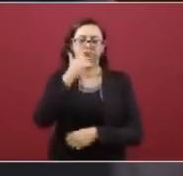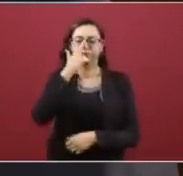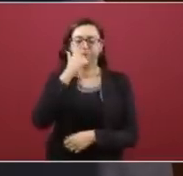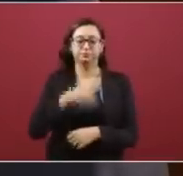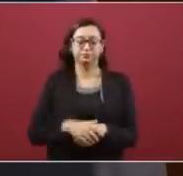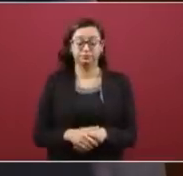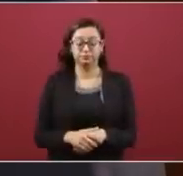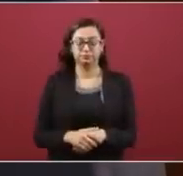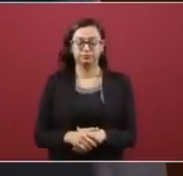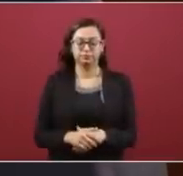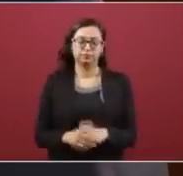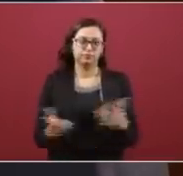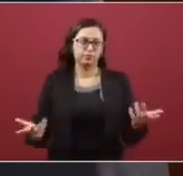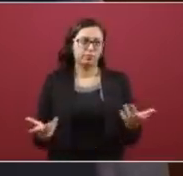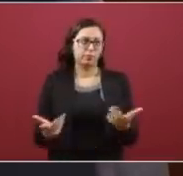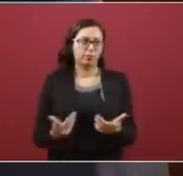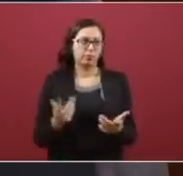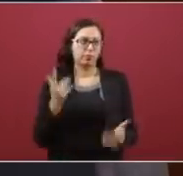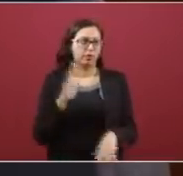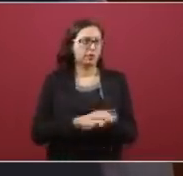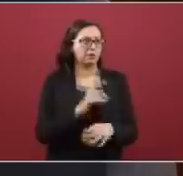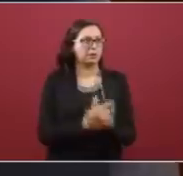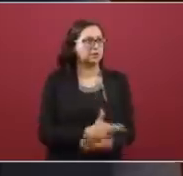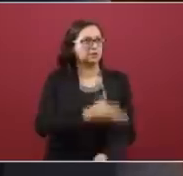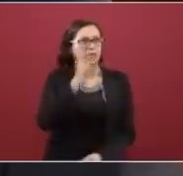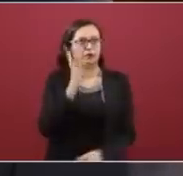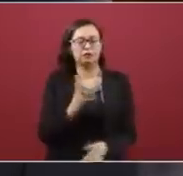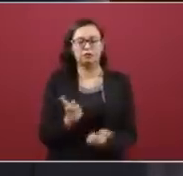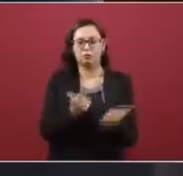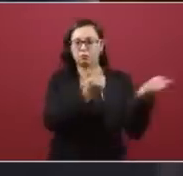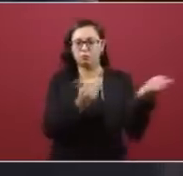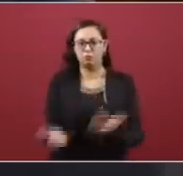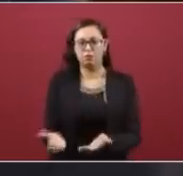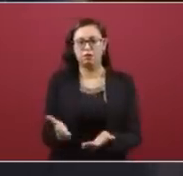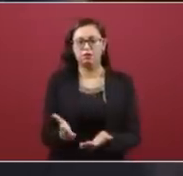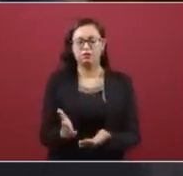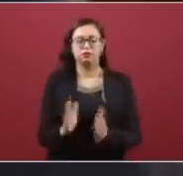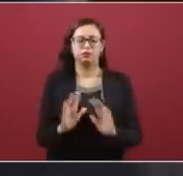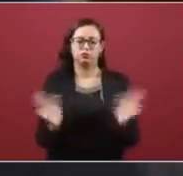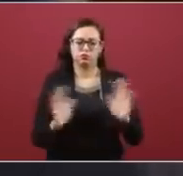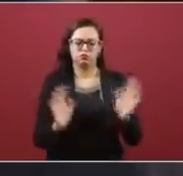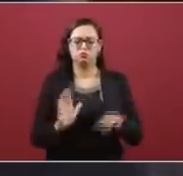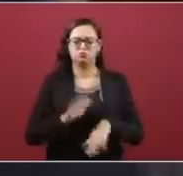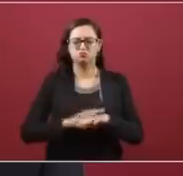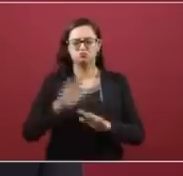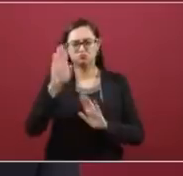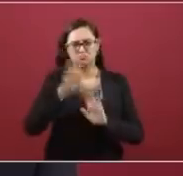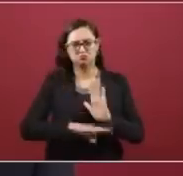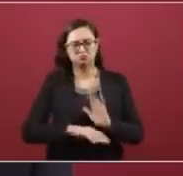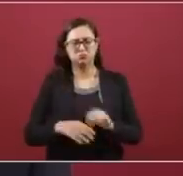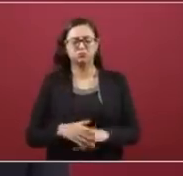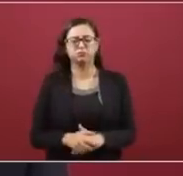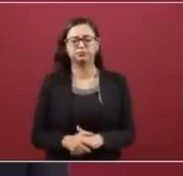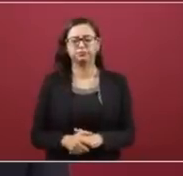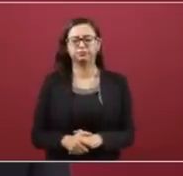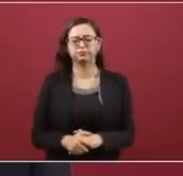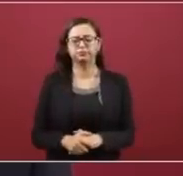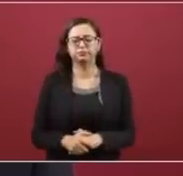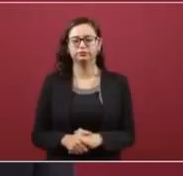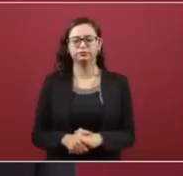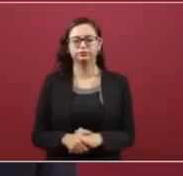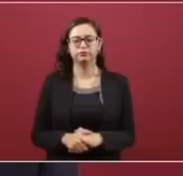reduzca los cobros de comisiones por remesas. Me